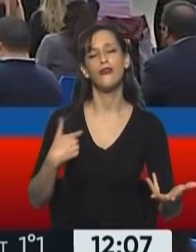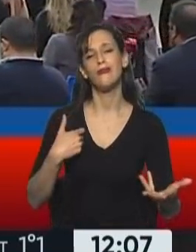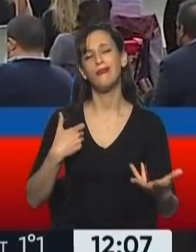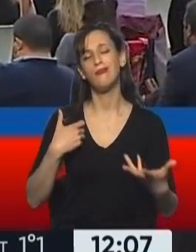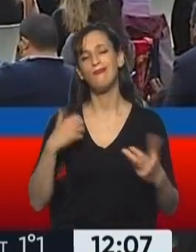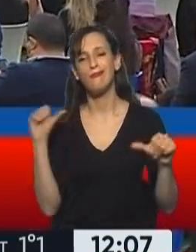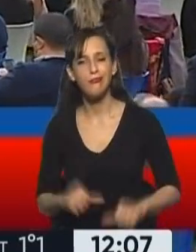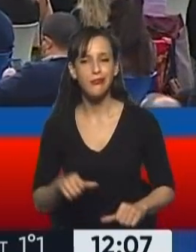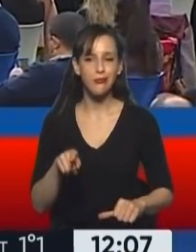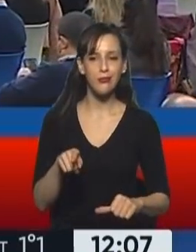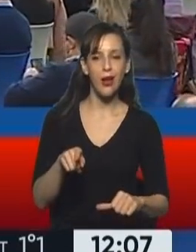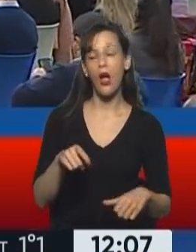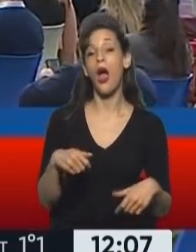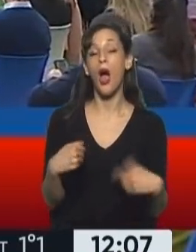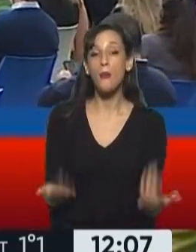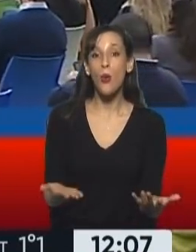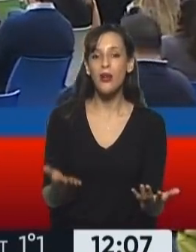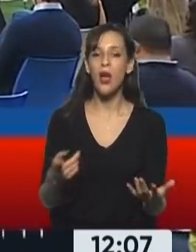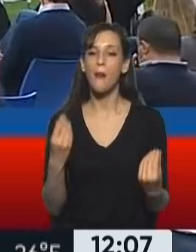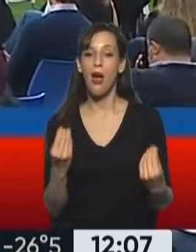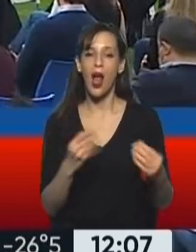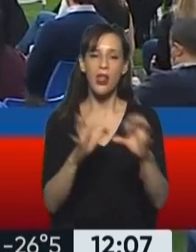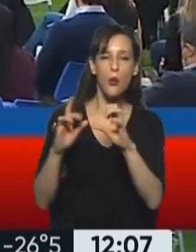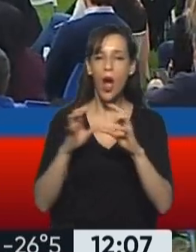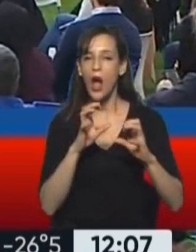y tratar de querer esconder lo que se debate en esta elección.